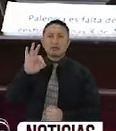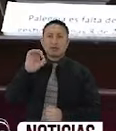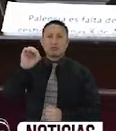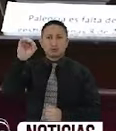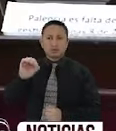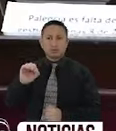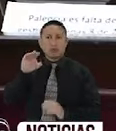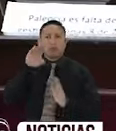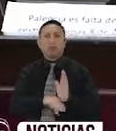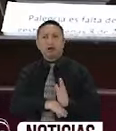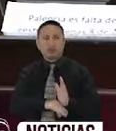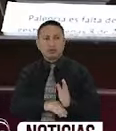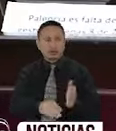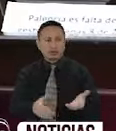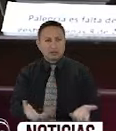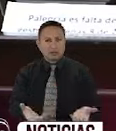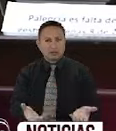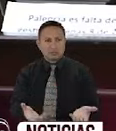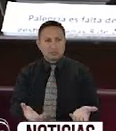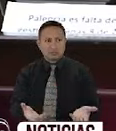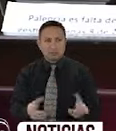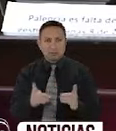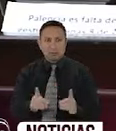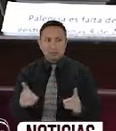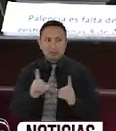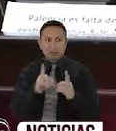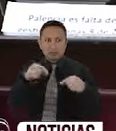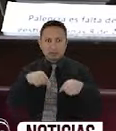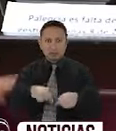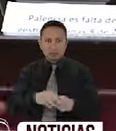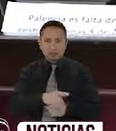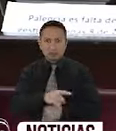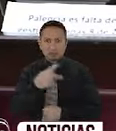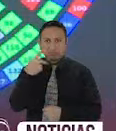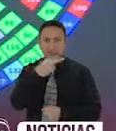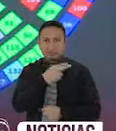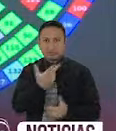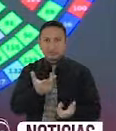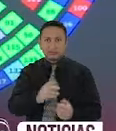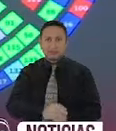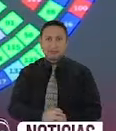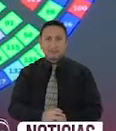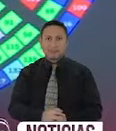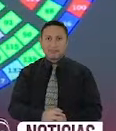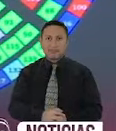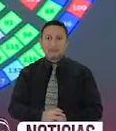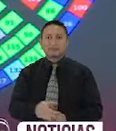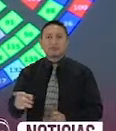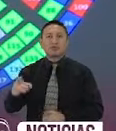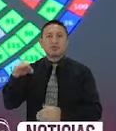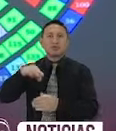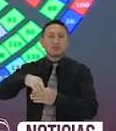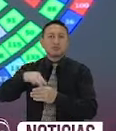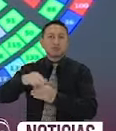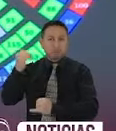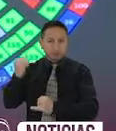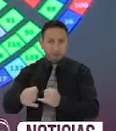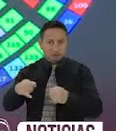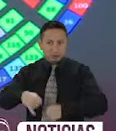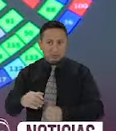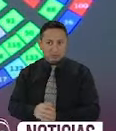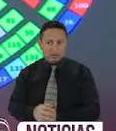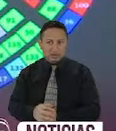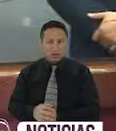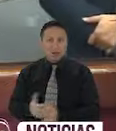99%, una cifra que realmente es falsa. Sin embargo, la votación final no logró ser